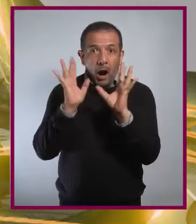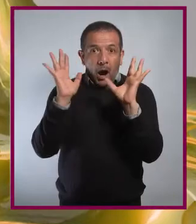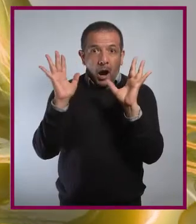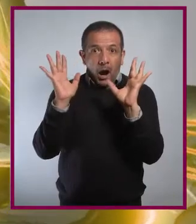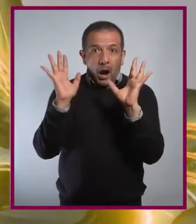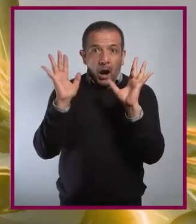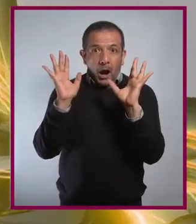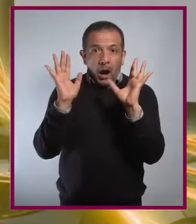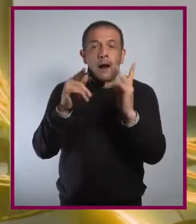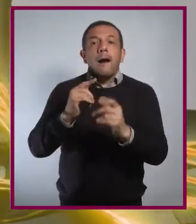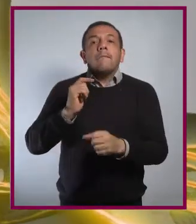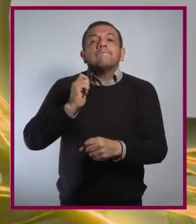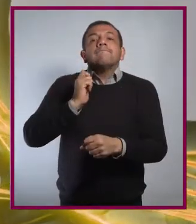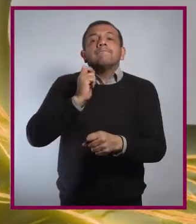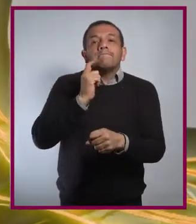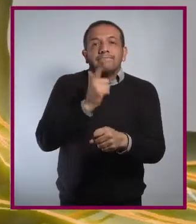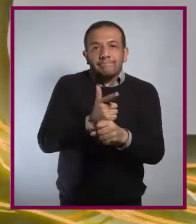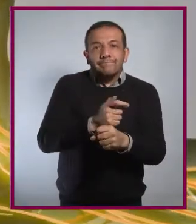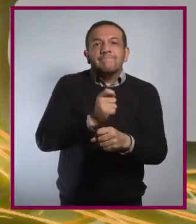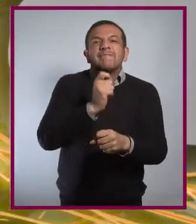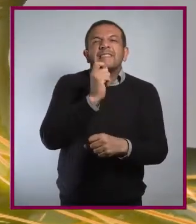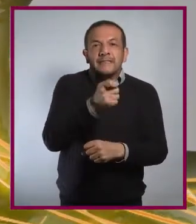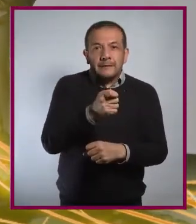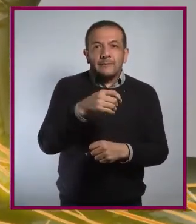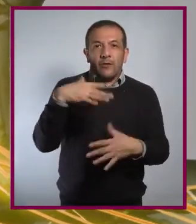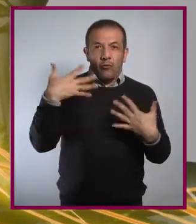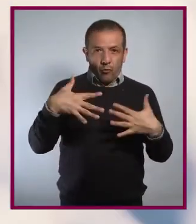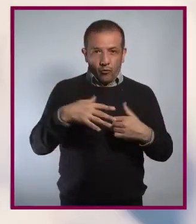instantes, se le da significado al dolor.